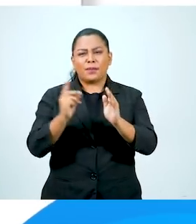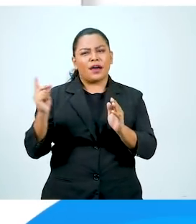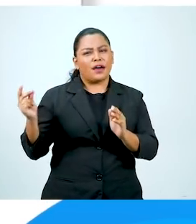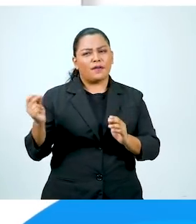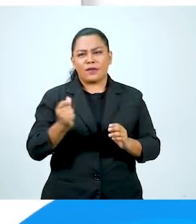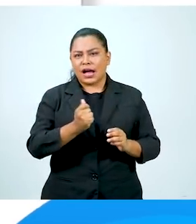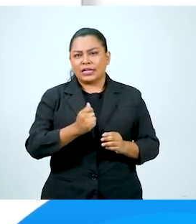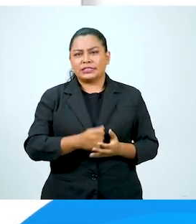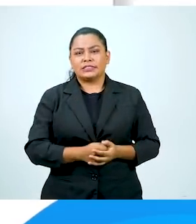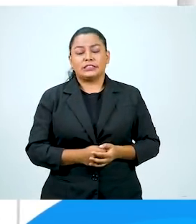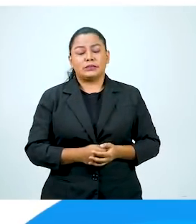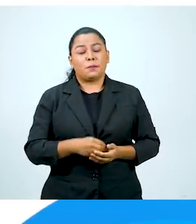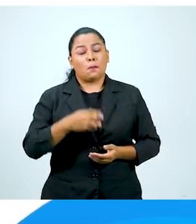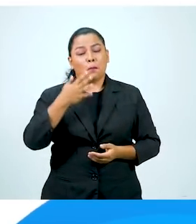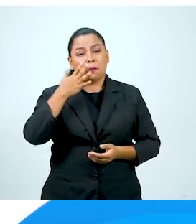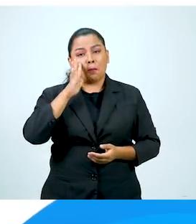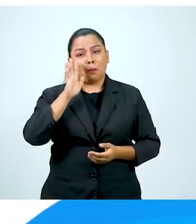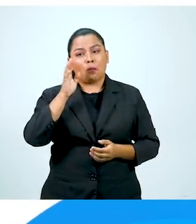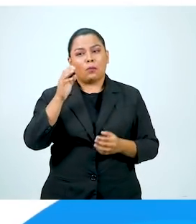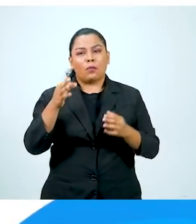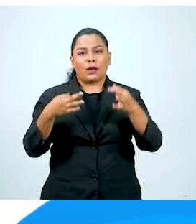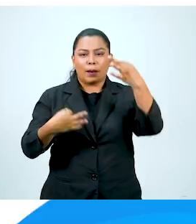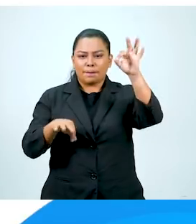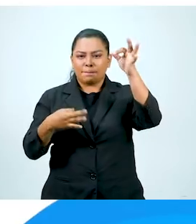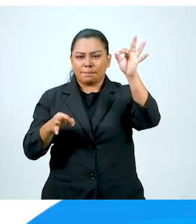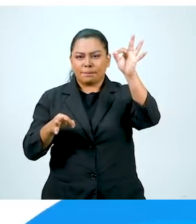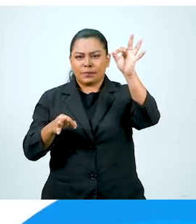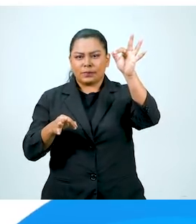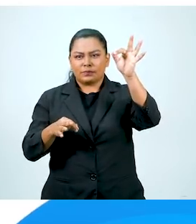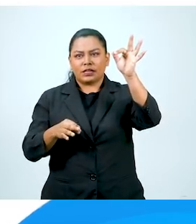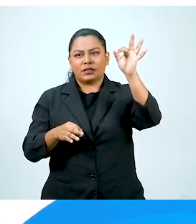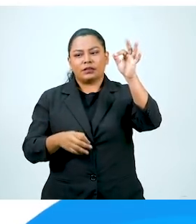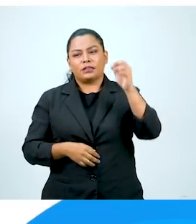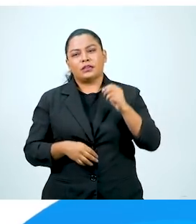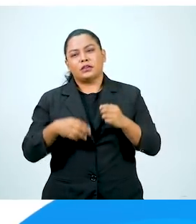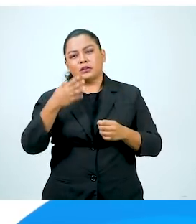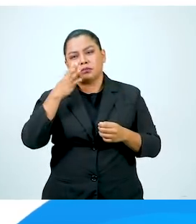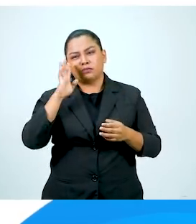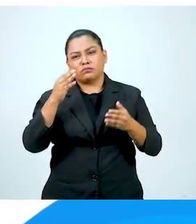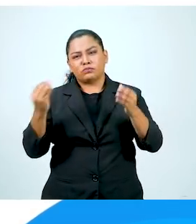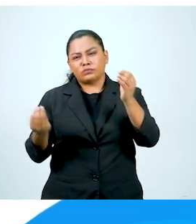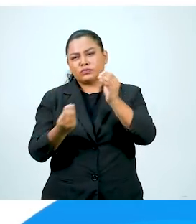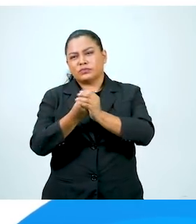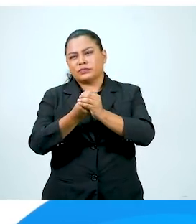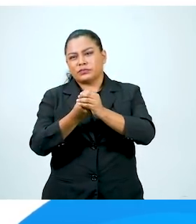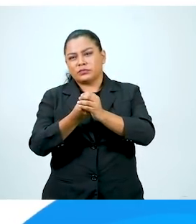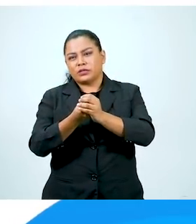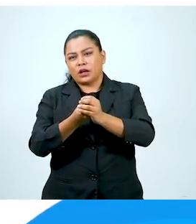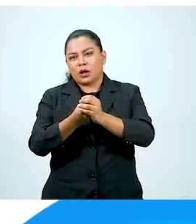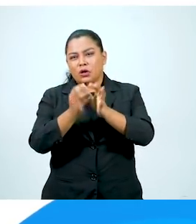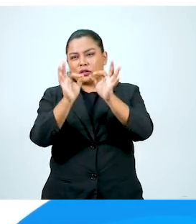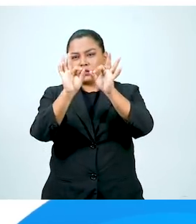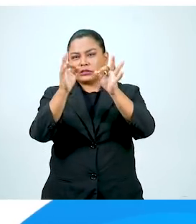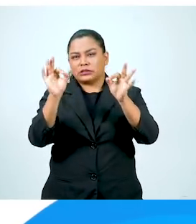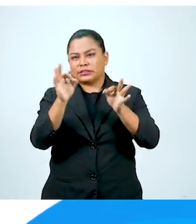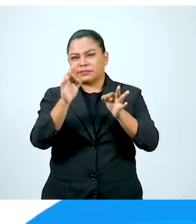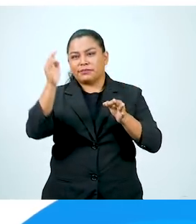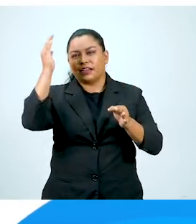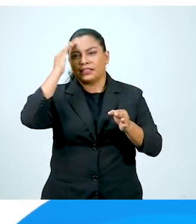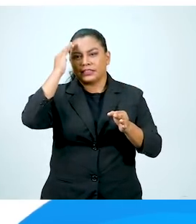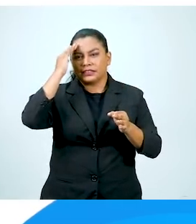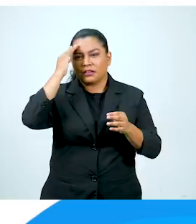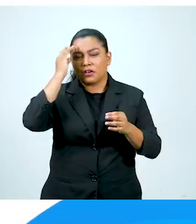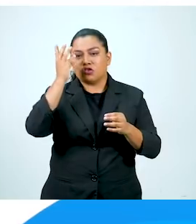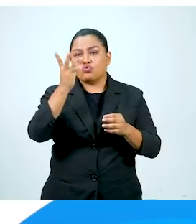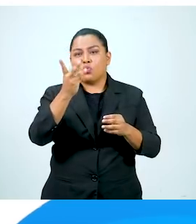la distinción, en la esquina superior izquierda de las páginas pares se ha agregado una leyenda para